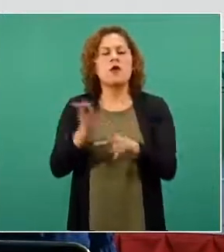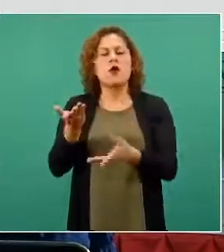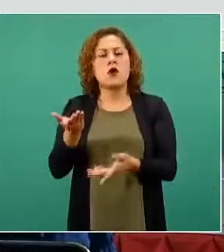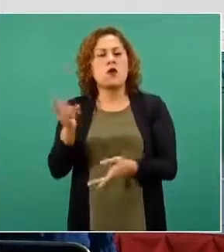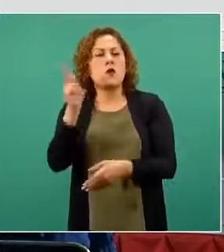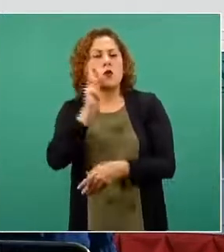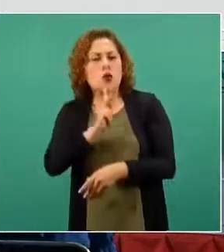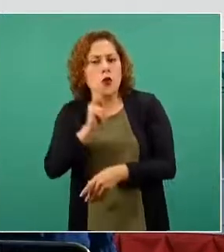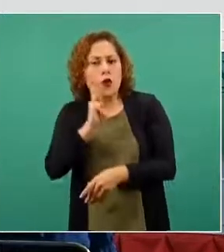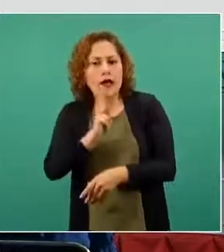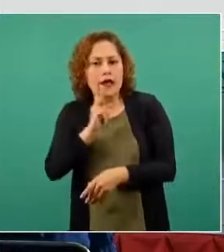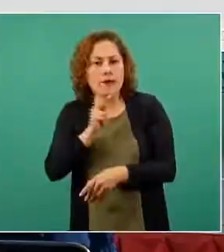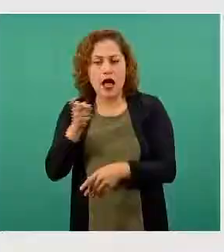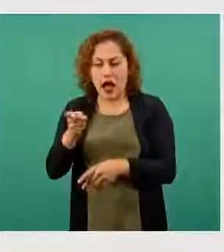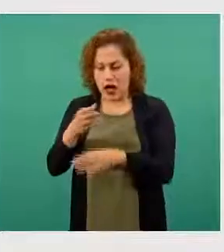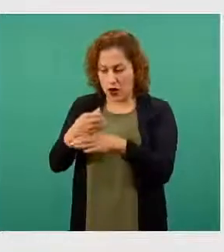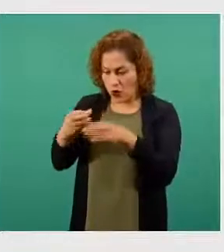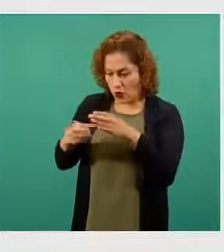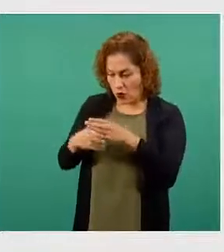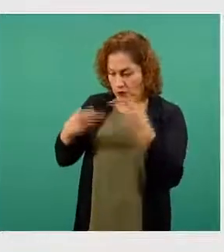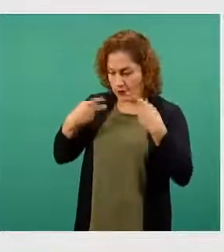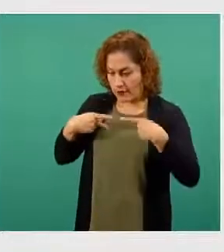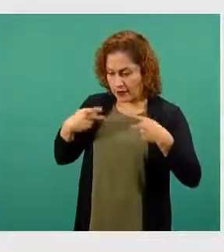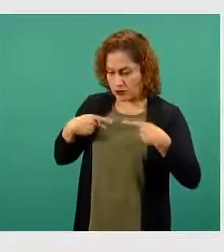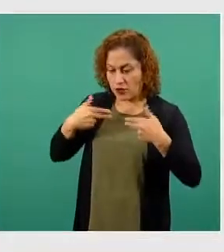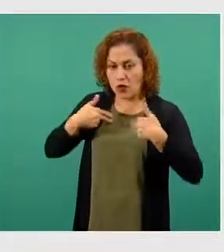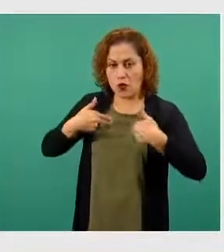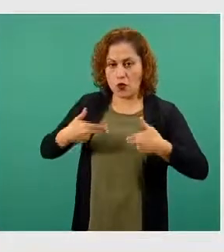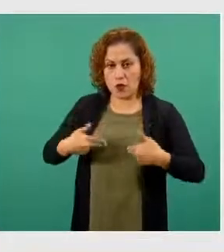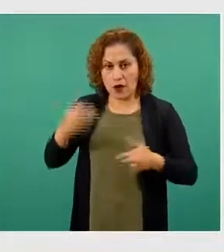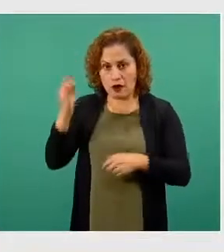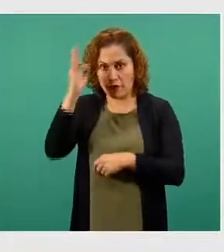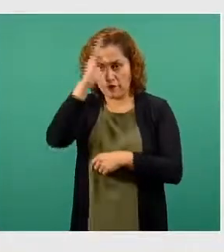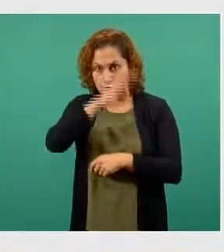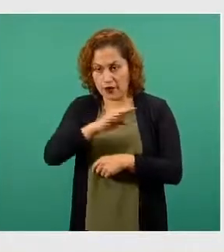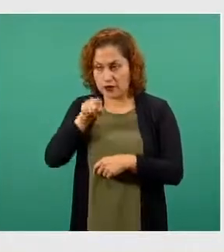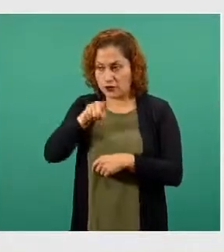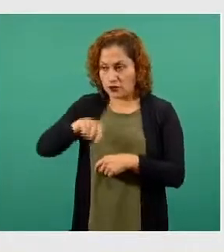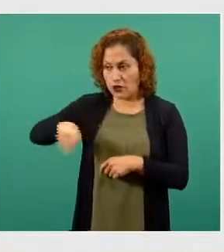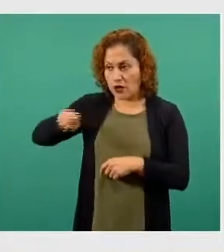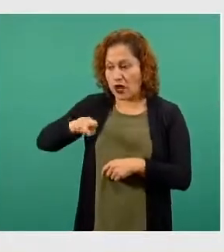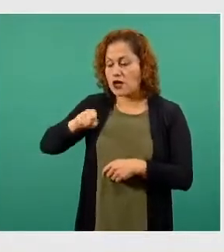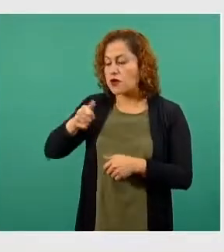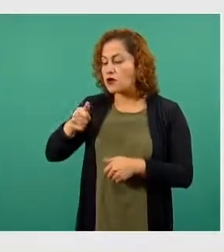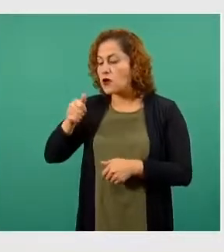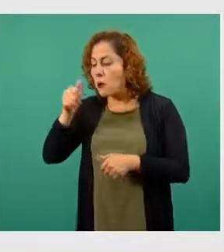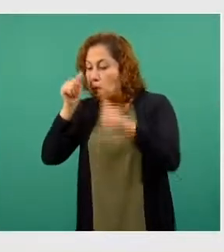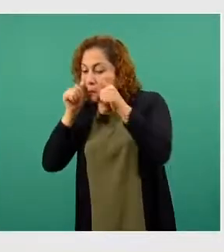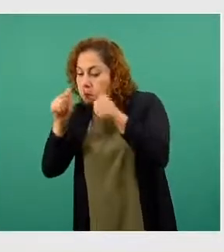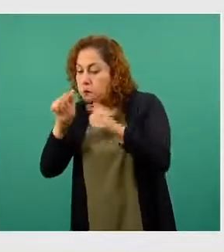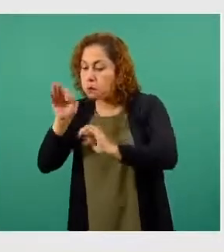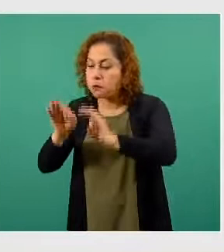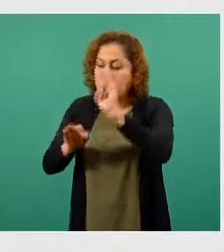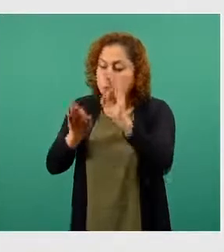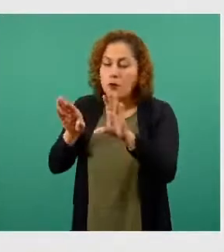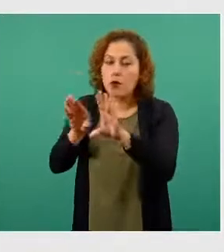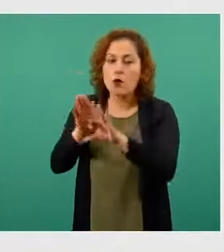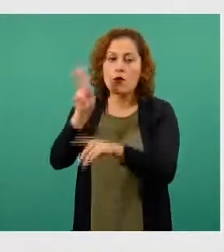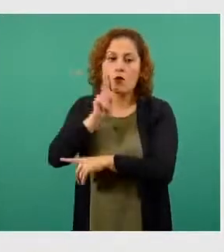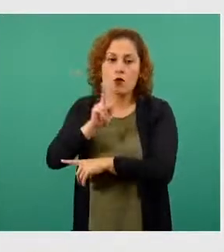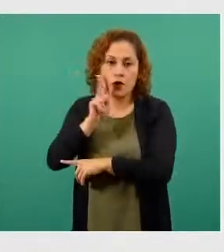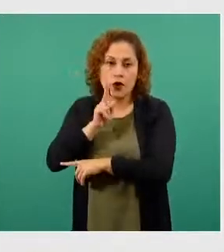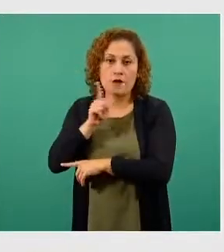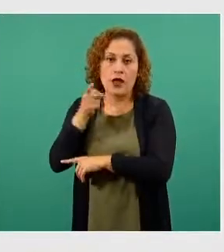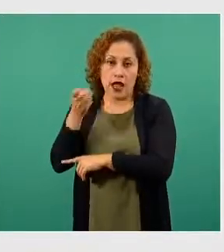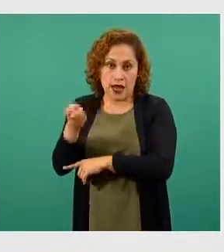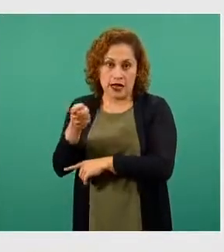mencionado en la diapositiva, implica esta parte de el poder transmitir en una zona muy